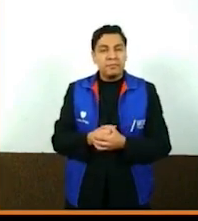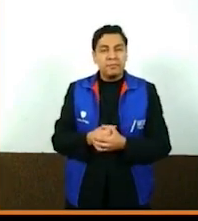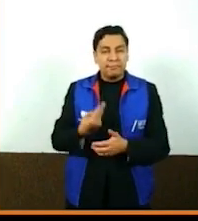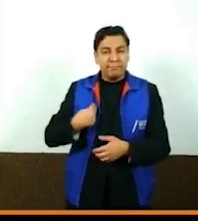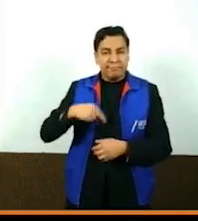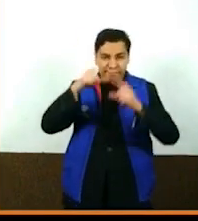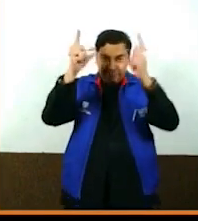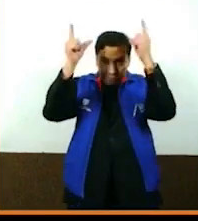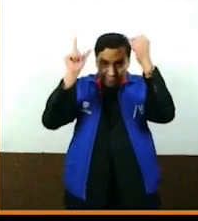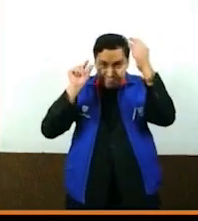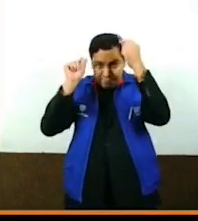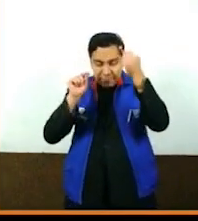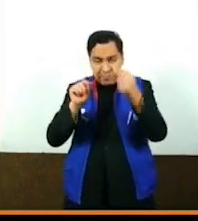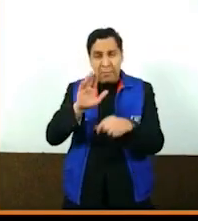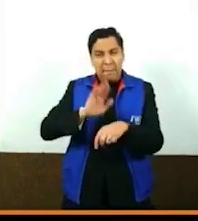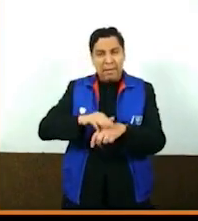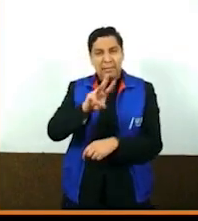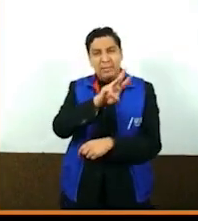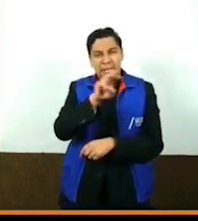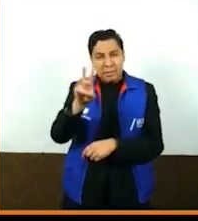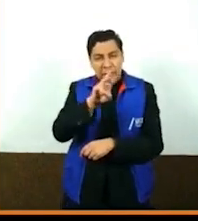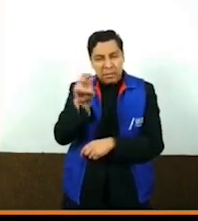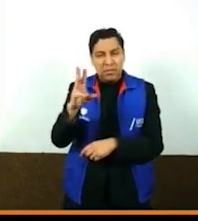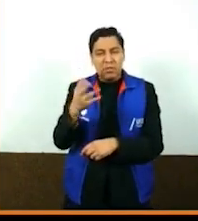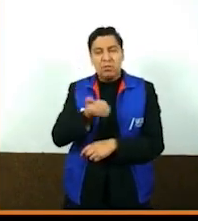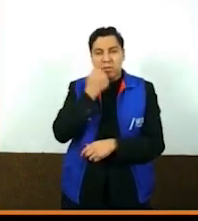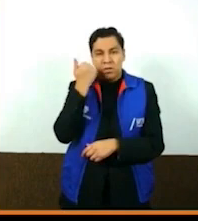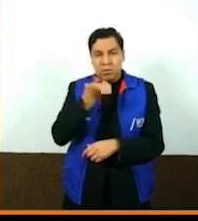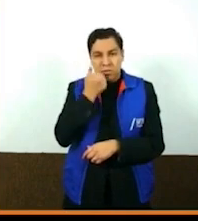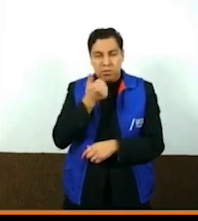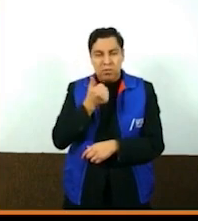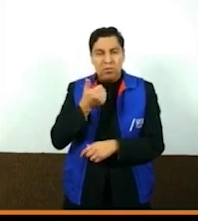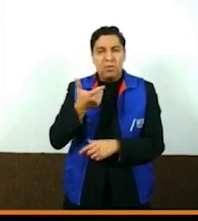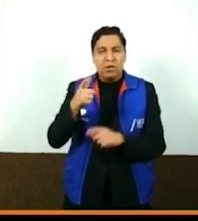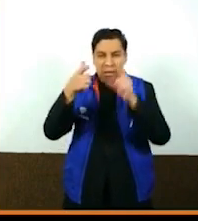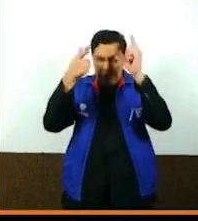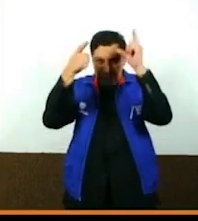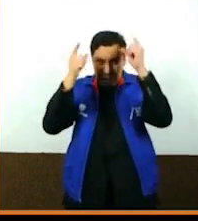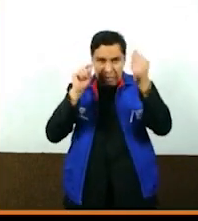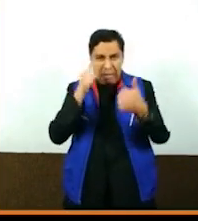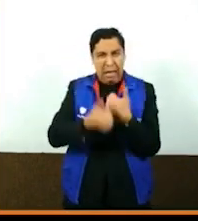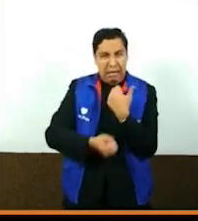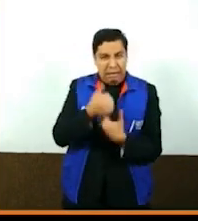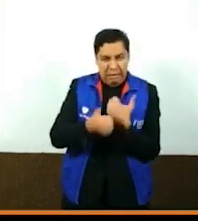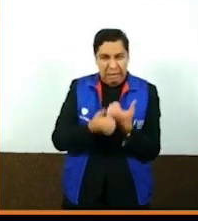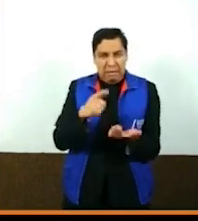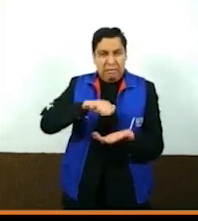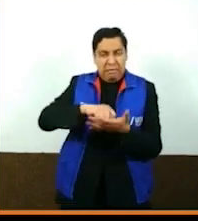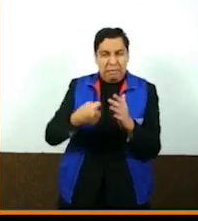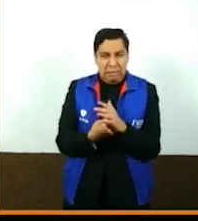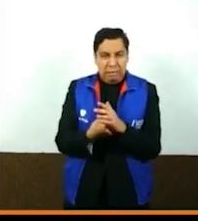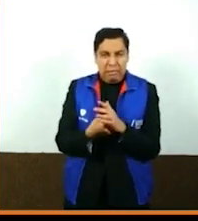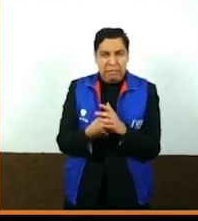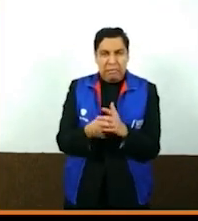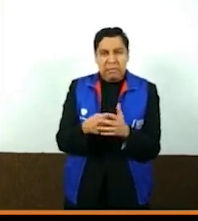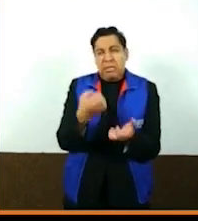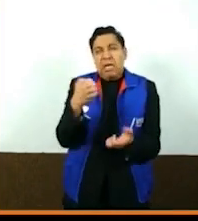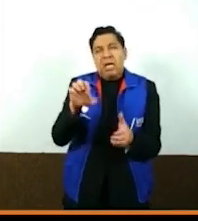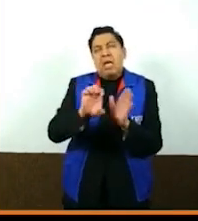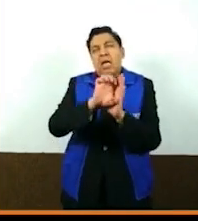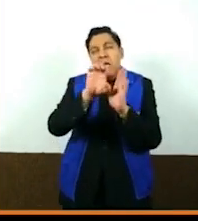hemos graduado más de 300 estudiantes en diferentes carreras técnicas. El estudiante puede seleccionar desde